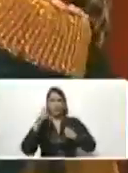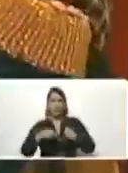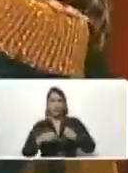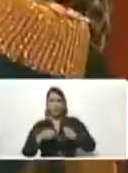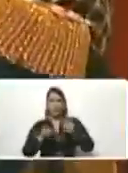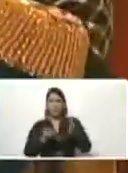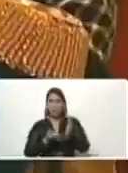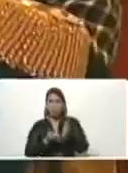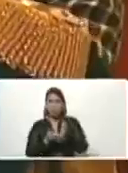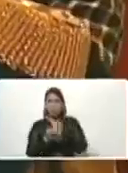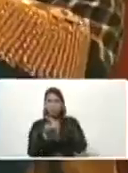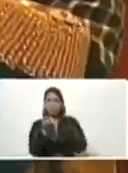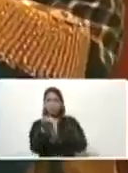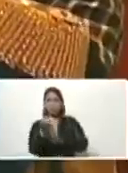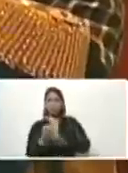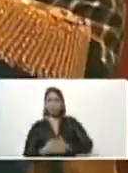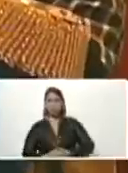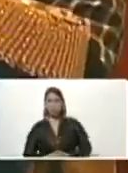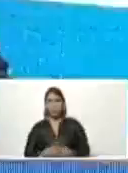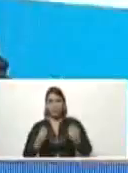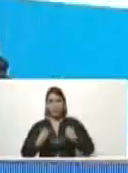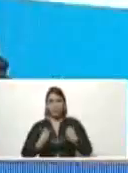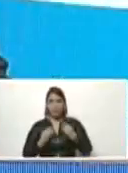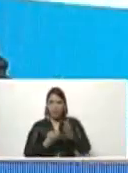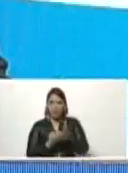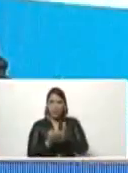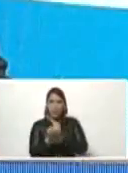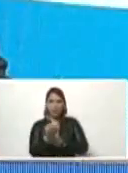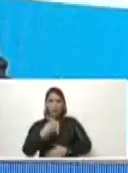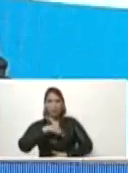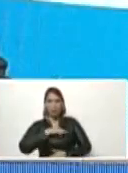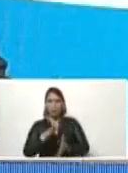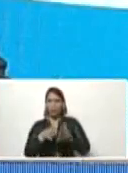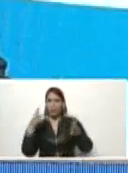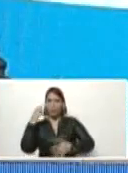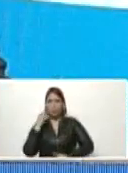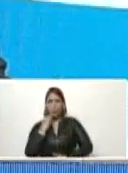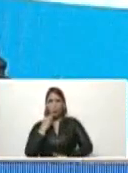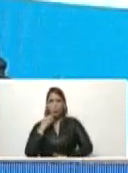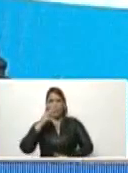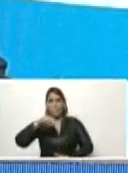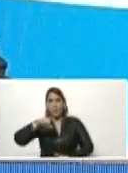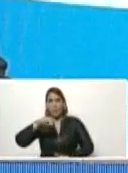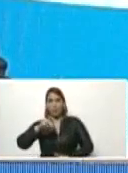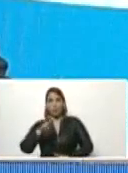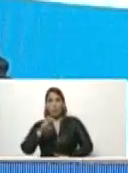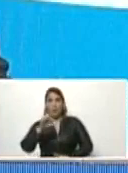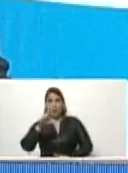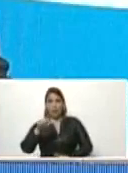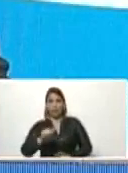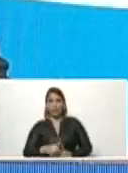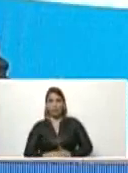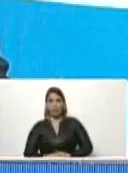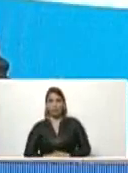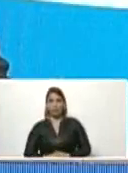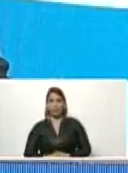inmortal, en la vida eterna. Nuestro gran Simón y nuestra gran Manuela.